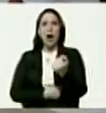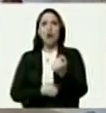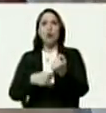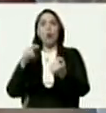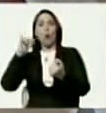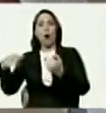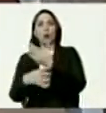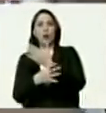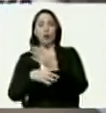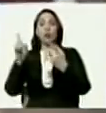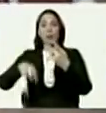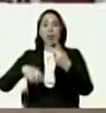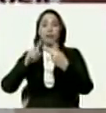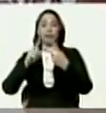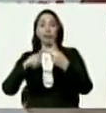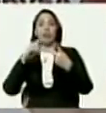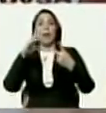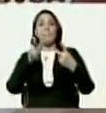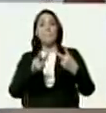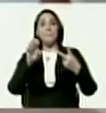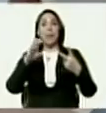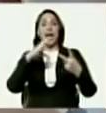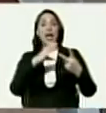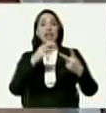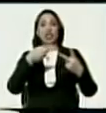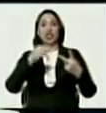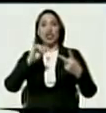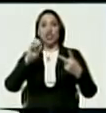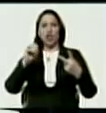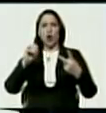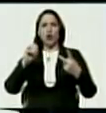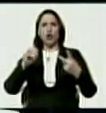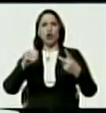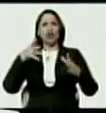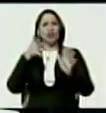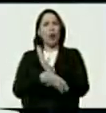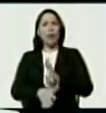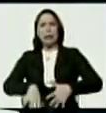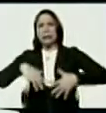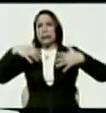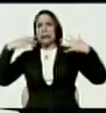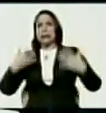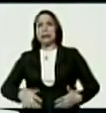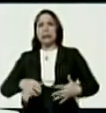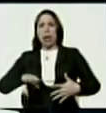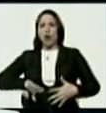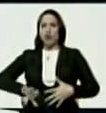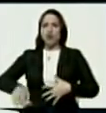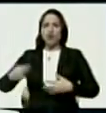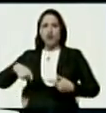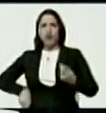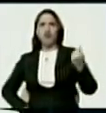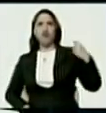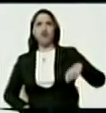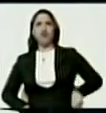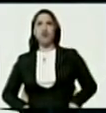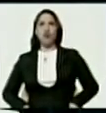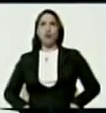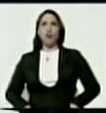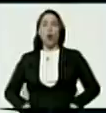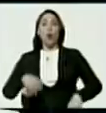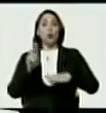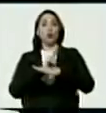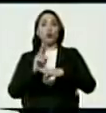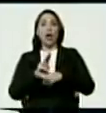y su hermano, el hermano de Carlos Vecchio, pero de ingentes cantidades de dinero, sobornando o utilizando